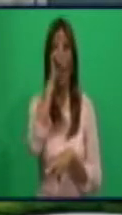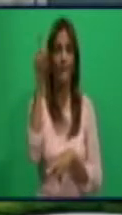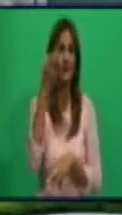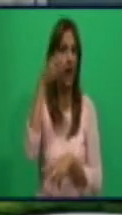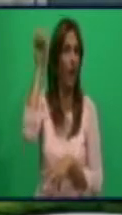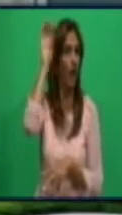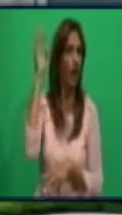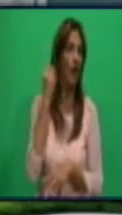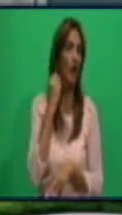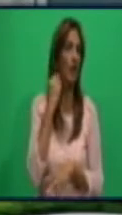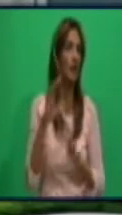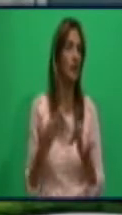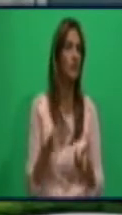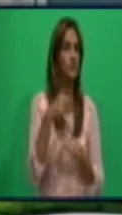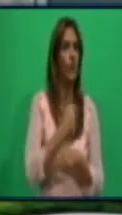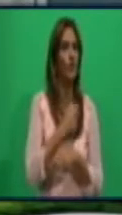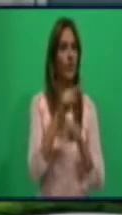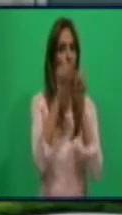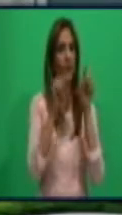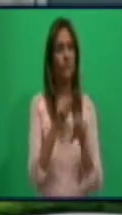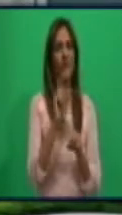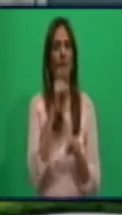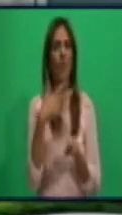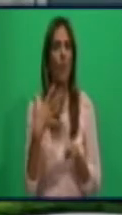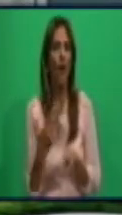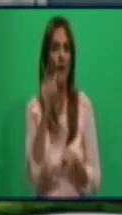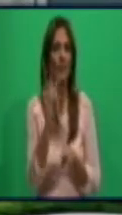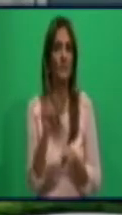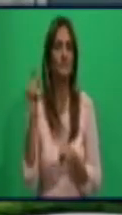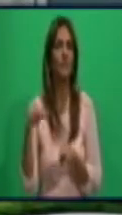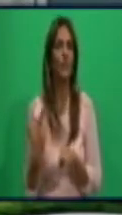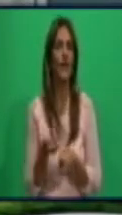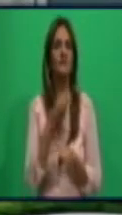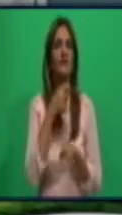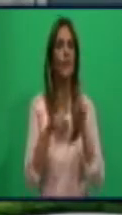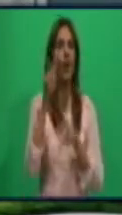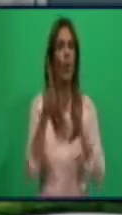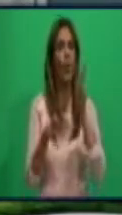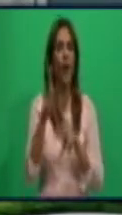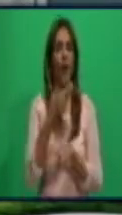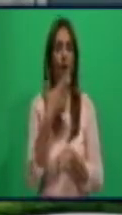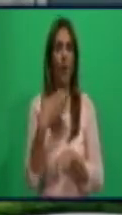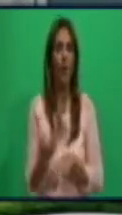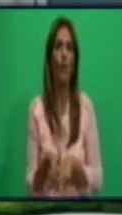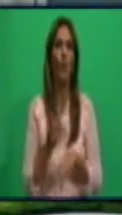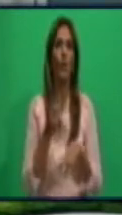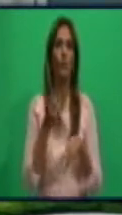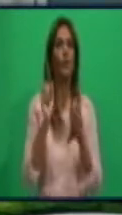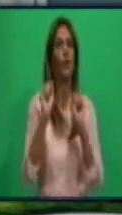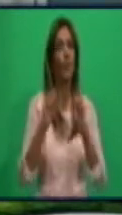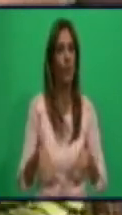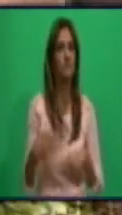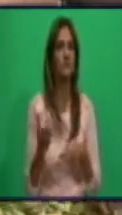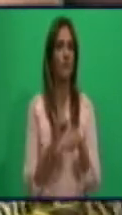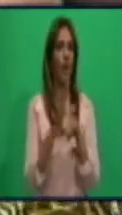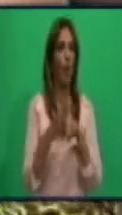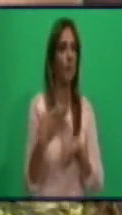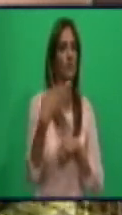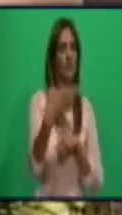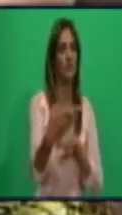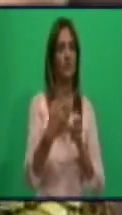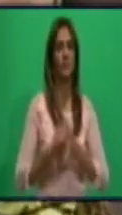se evalúan como sospechosos de alto riesgo? Y estas dos personas que están graves, ¿qué información se tiene de ellos? Sí,